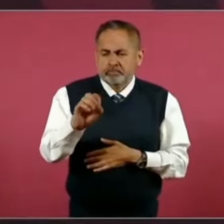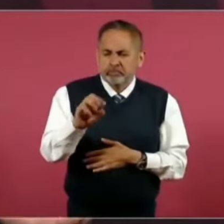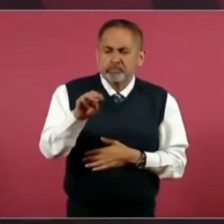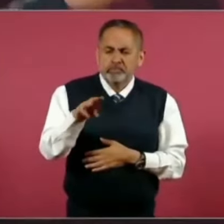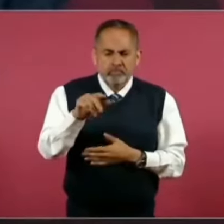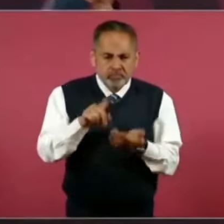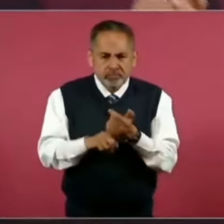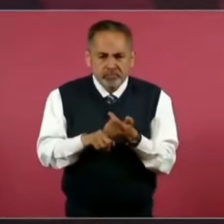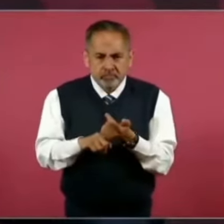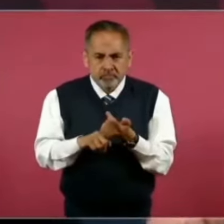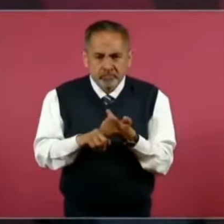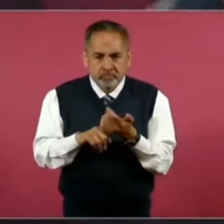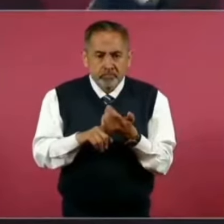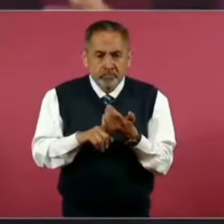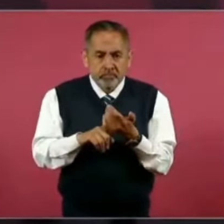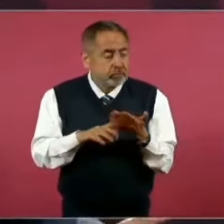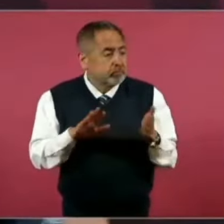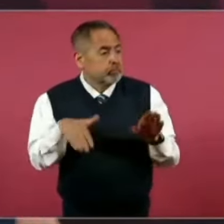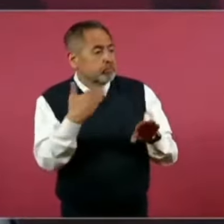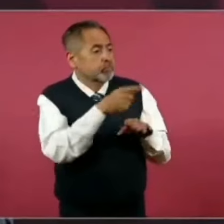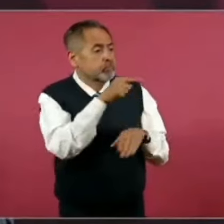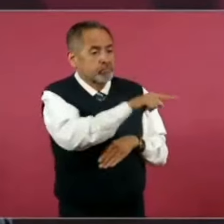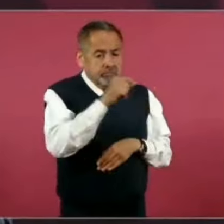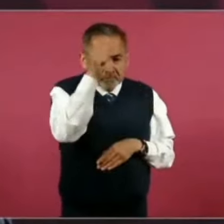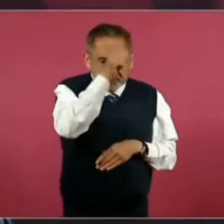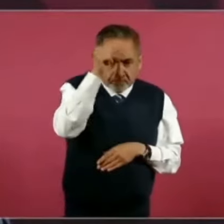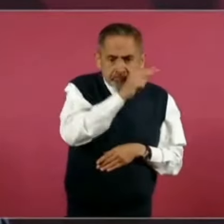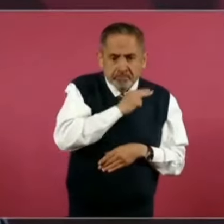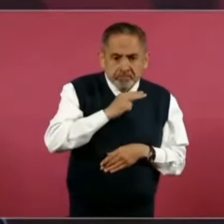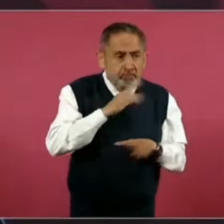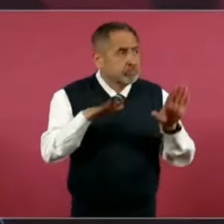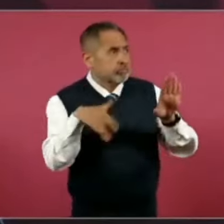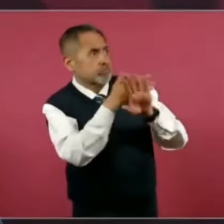contra el clero, no contra la religión.